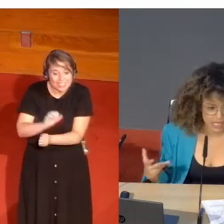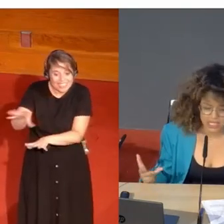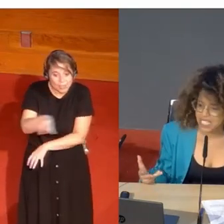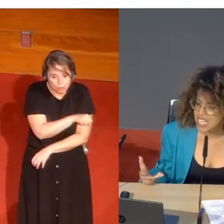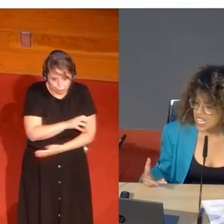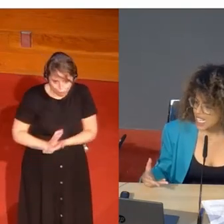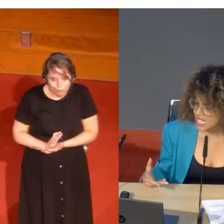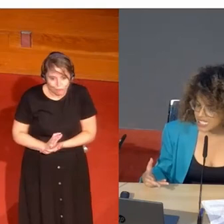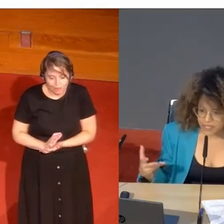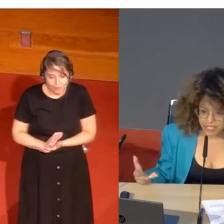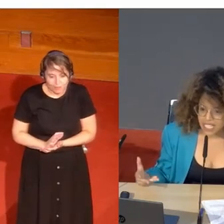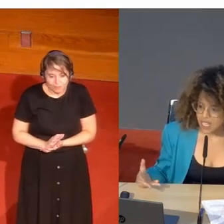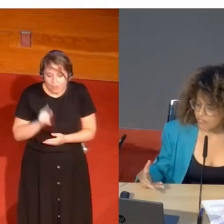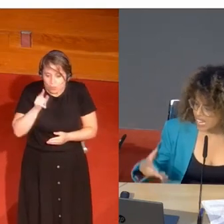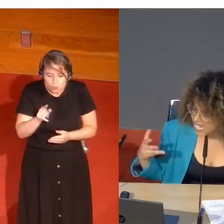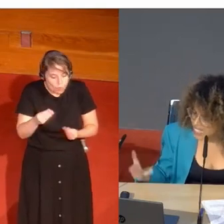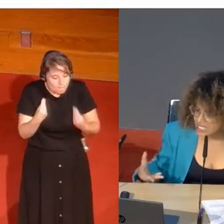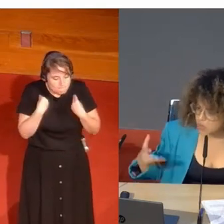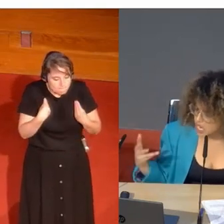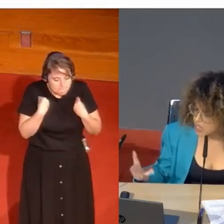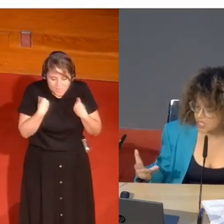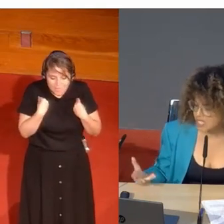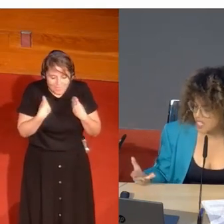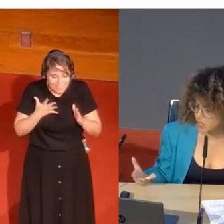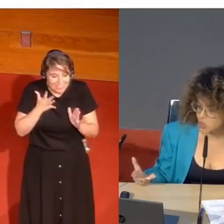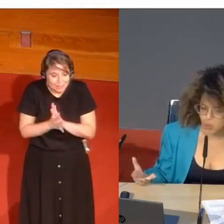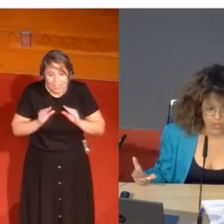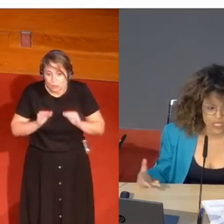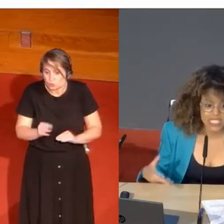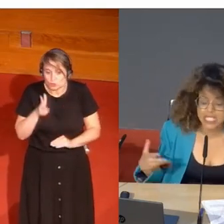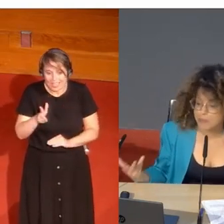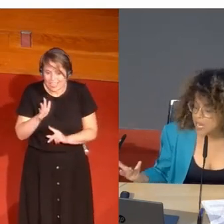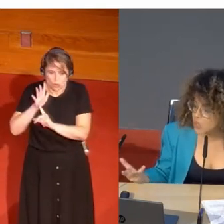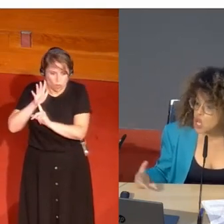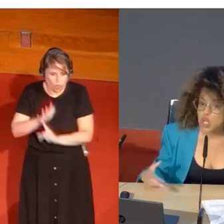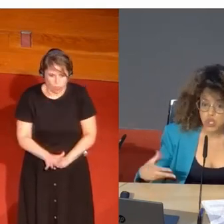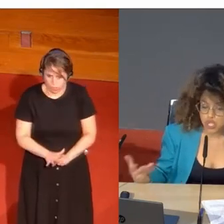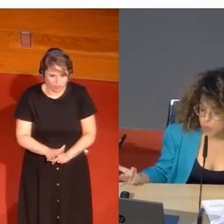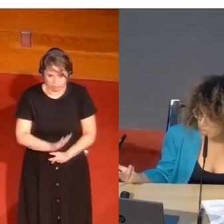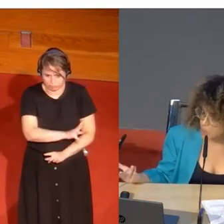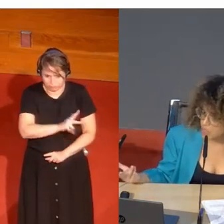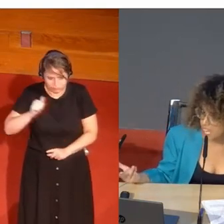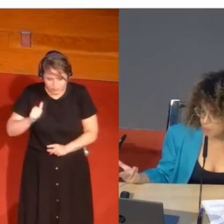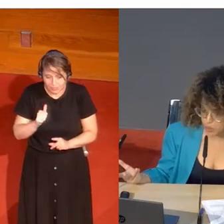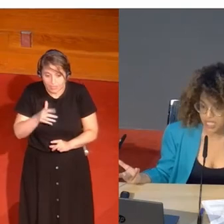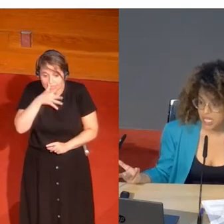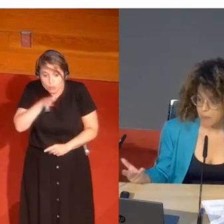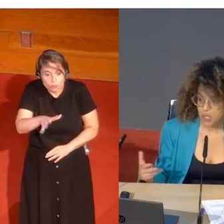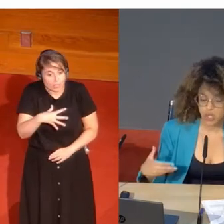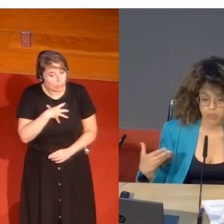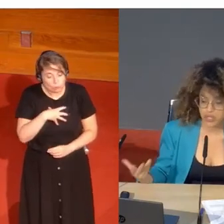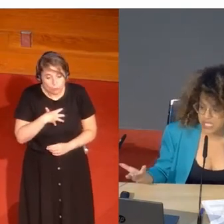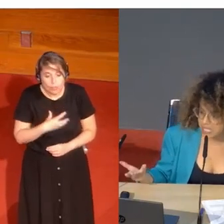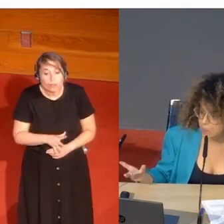Libia donde realmente eh se viven flagrantes violaciones de derechos humanos y que sin embargo no se pueden denunciar por